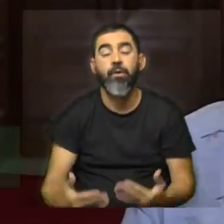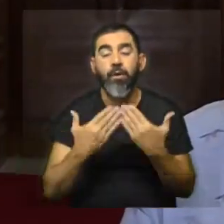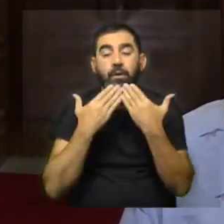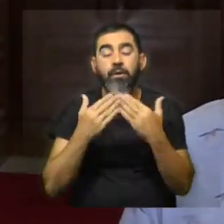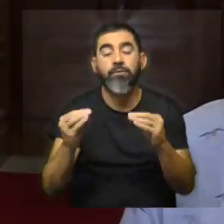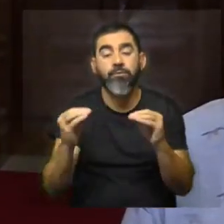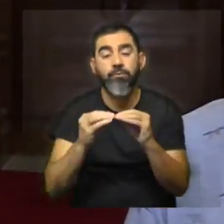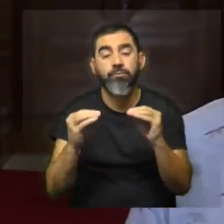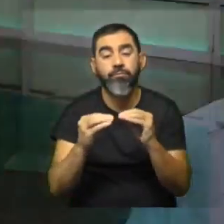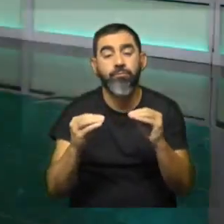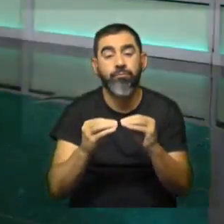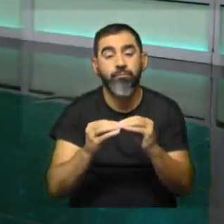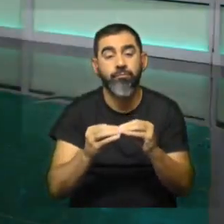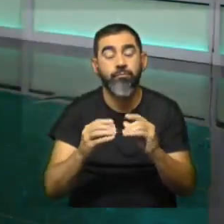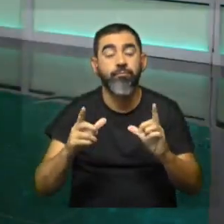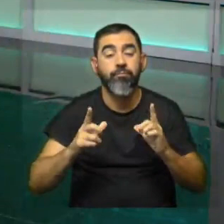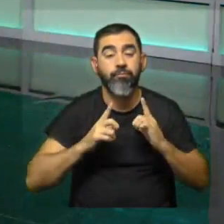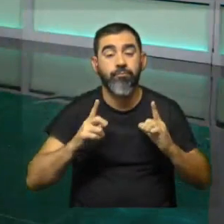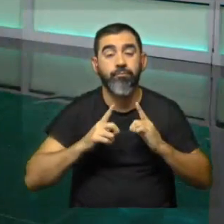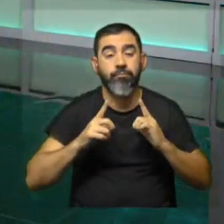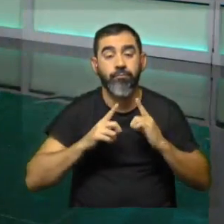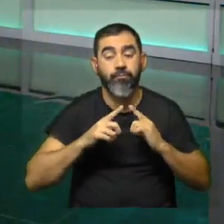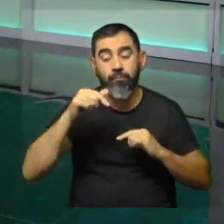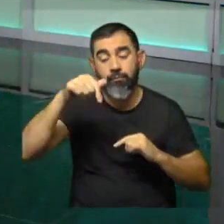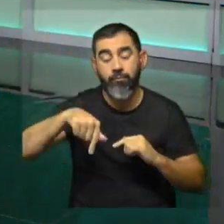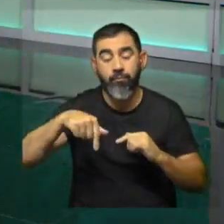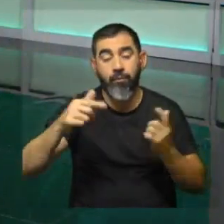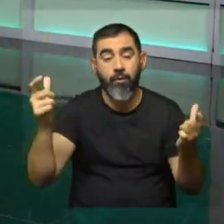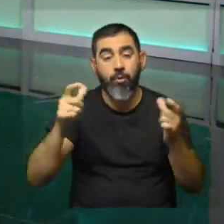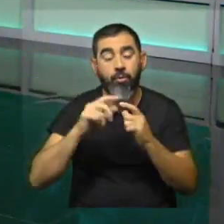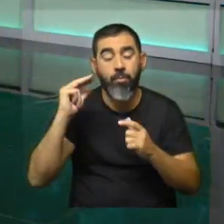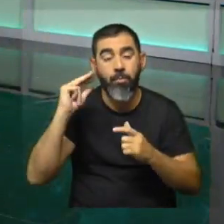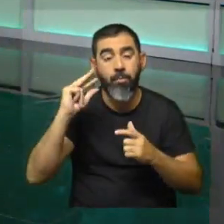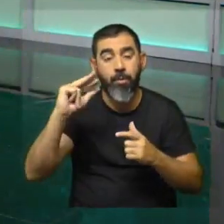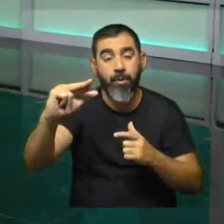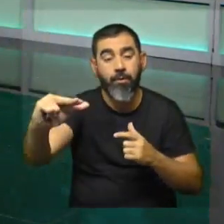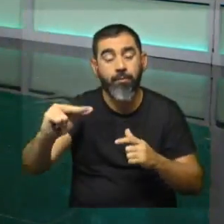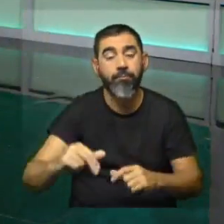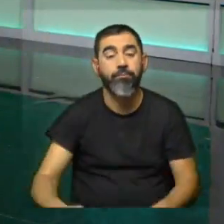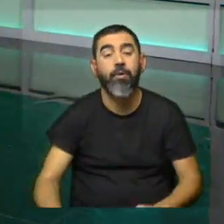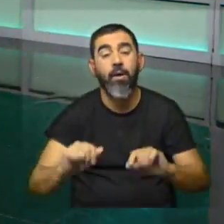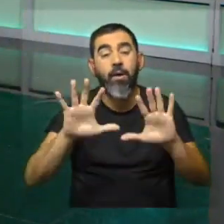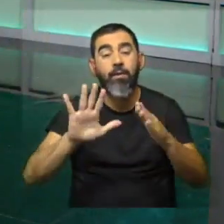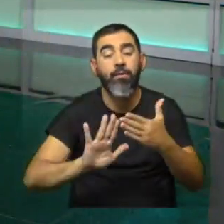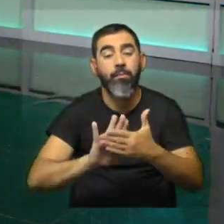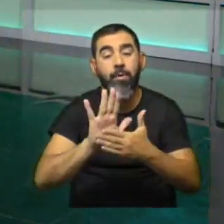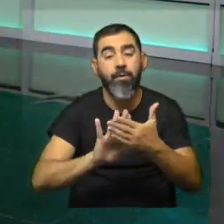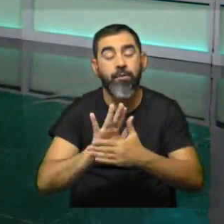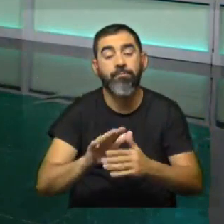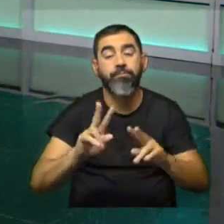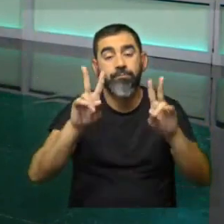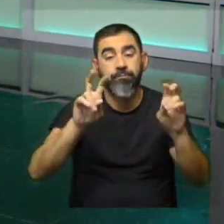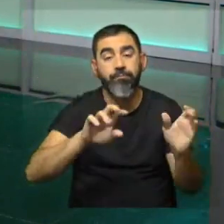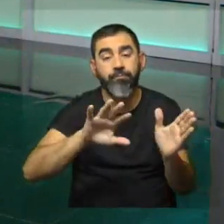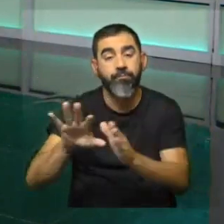muchísimas gracias, Juan Pablo. Estaremos atentos entonces a lo que suceda hoy en la Comisión Permanente a partir de las 10 de la mañana. Muy bien, nosotros